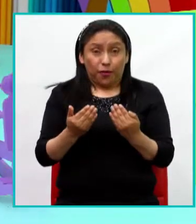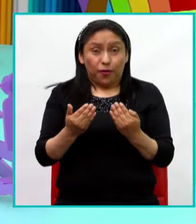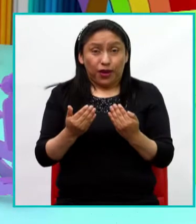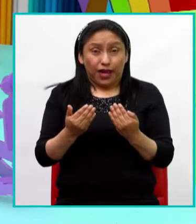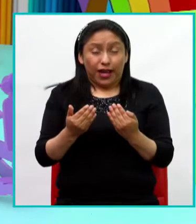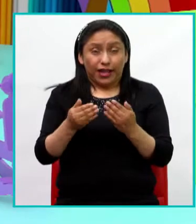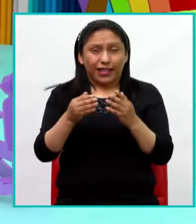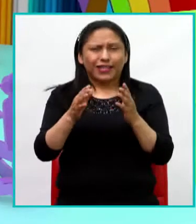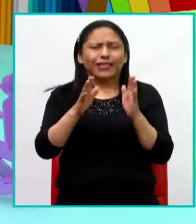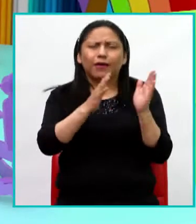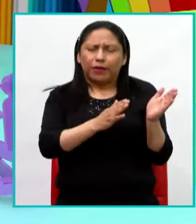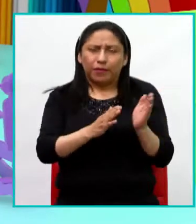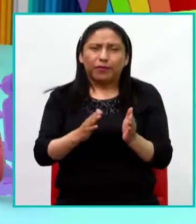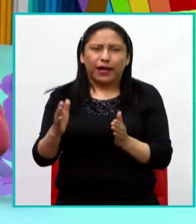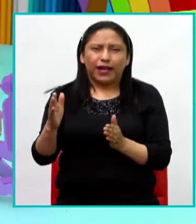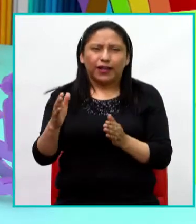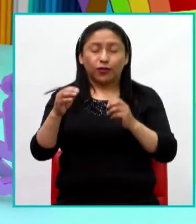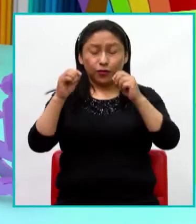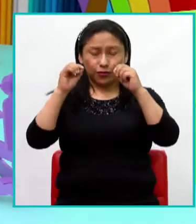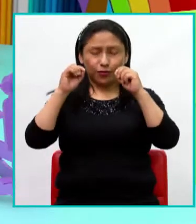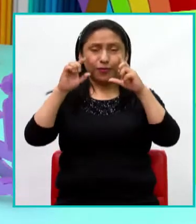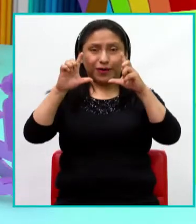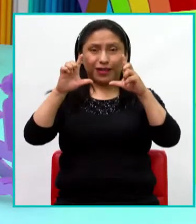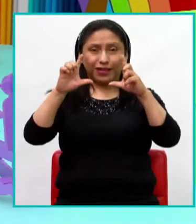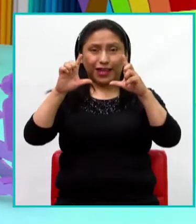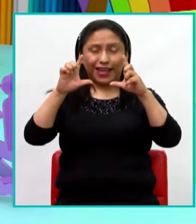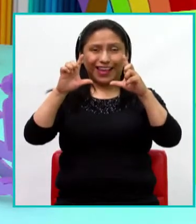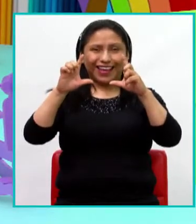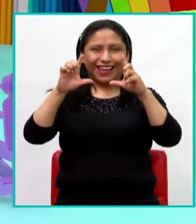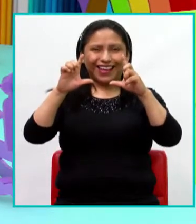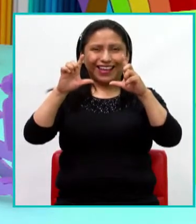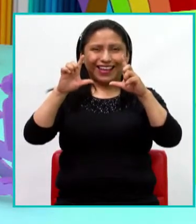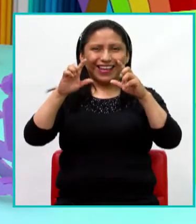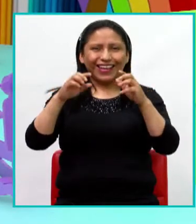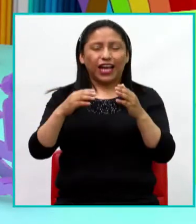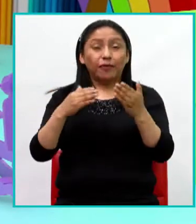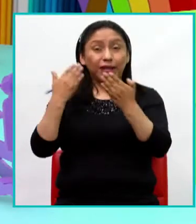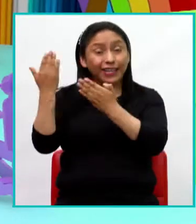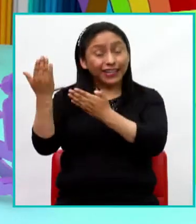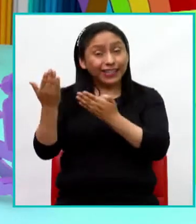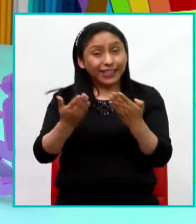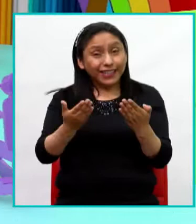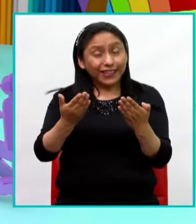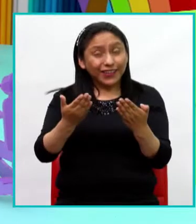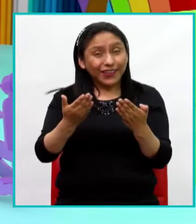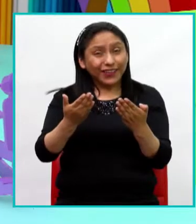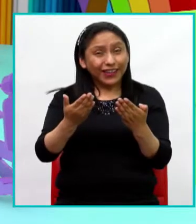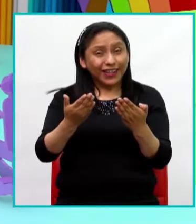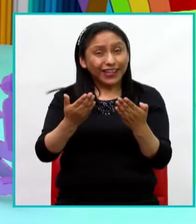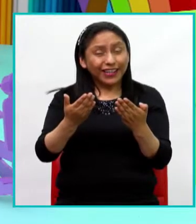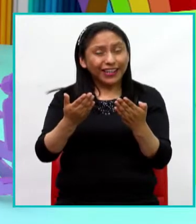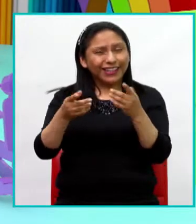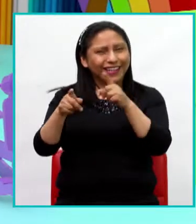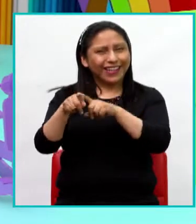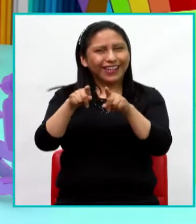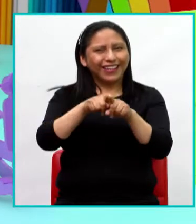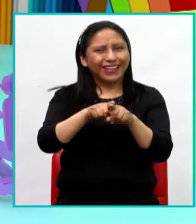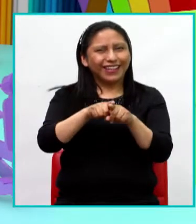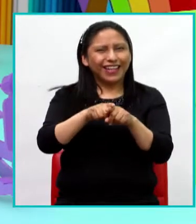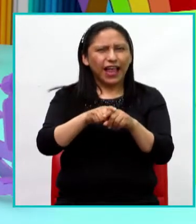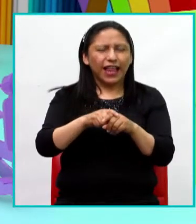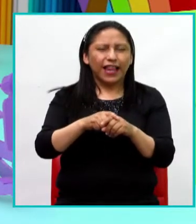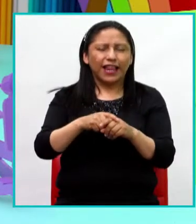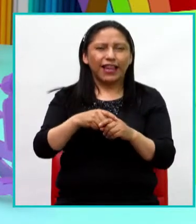lo que les estaba preparando también, la otra sorpresa que les decía, ha venido una invitada muy especial, la cual es la